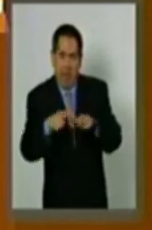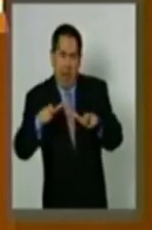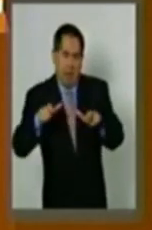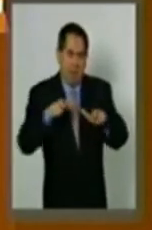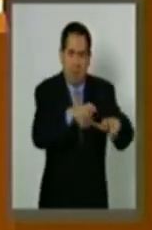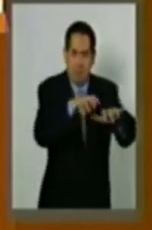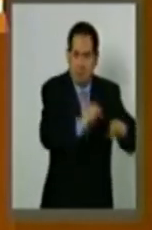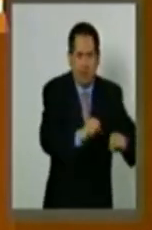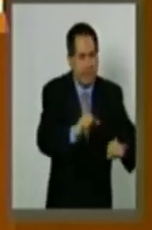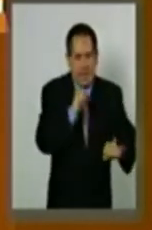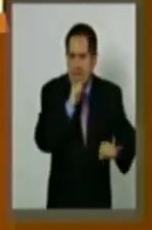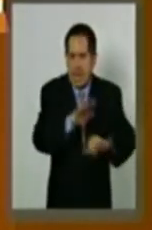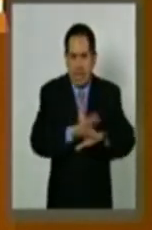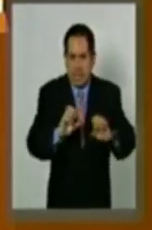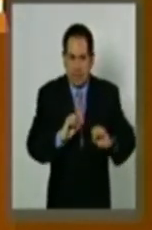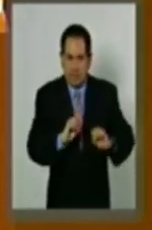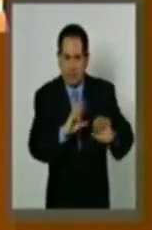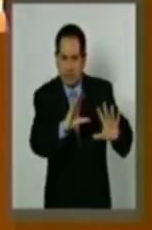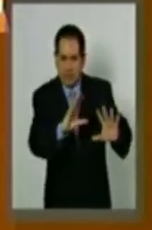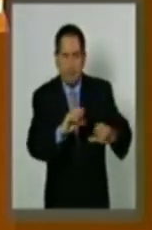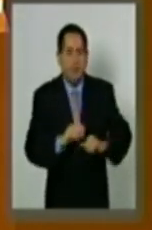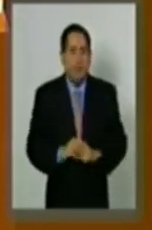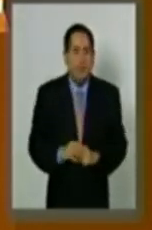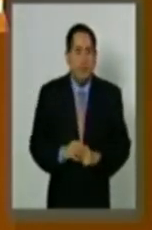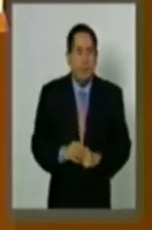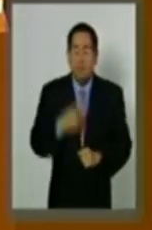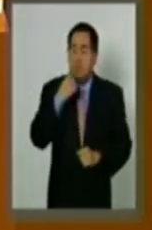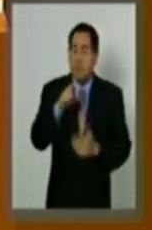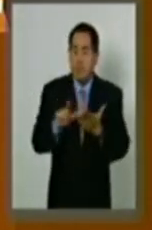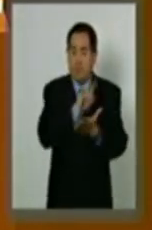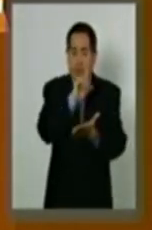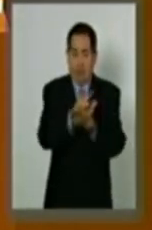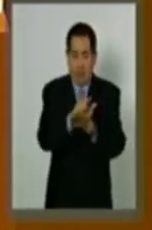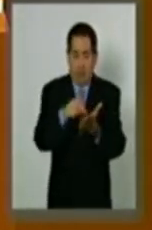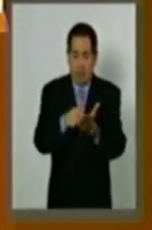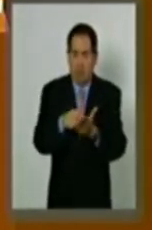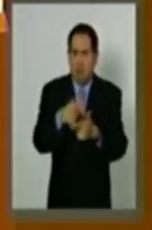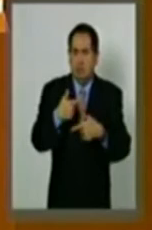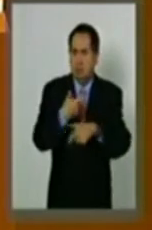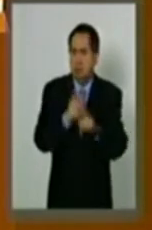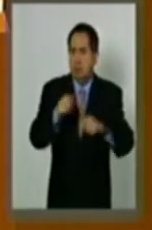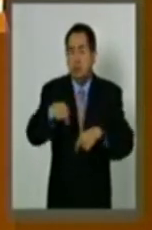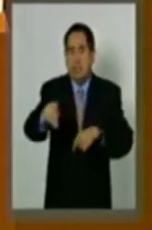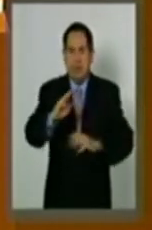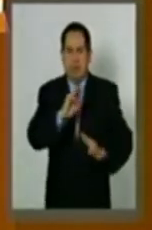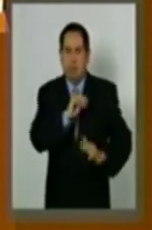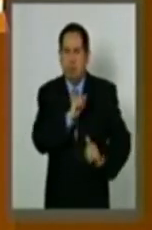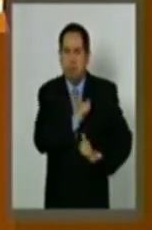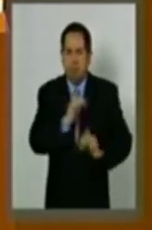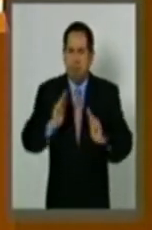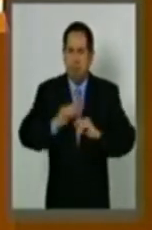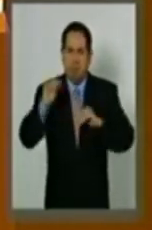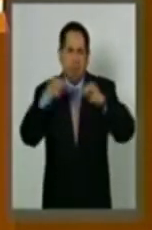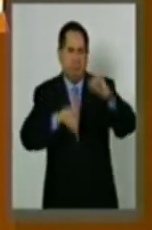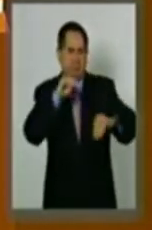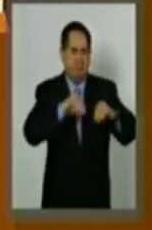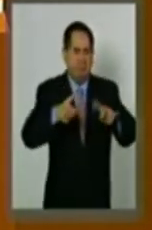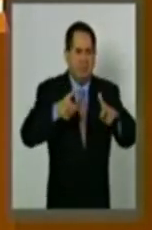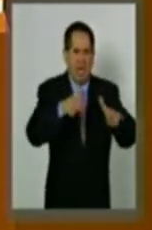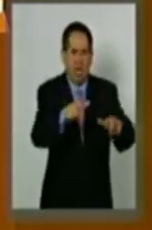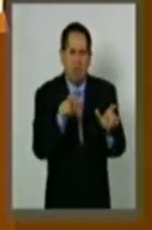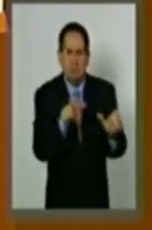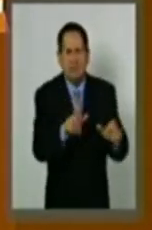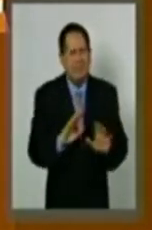interior. Se dice que la ley provoca una militarización en las calles. Yo creo que no hay nada más falso que este